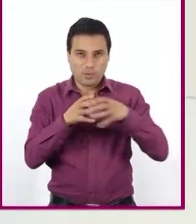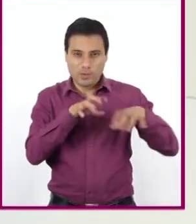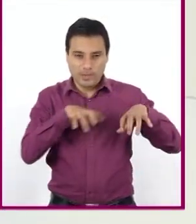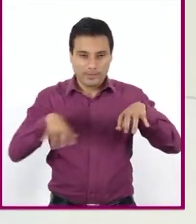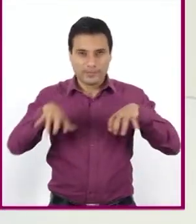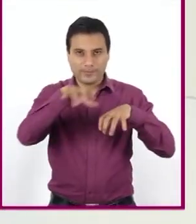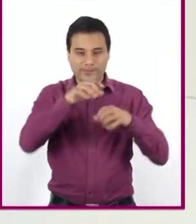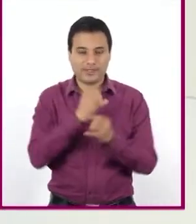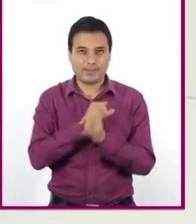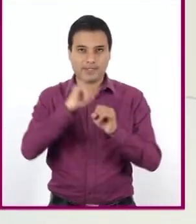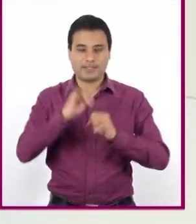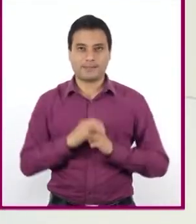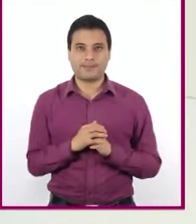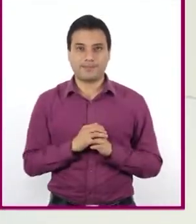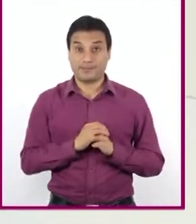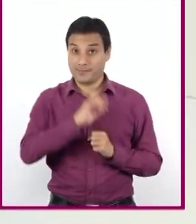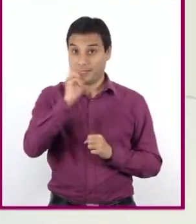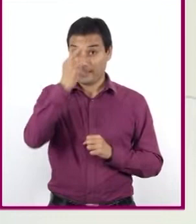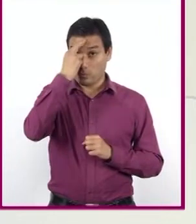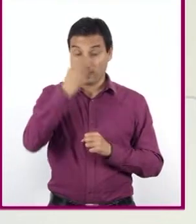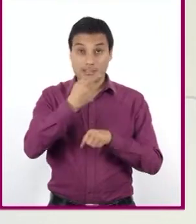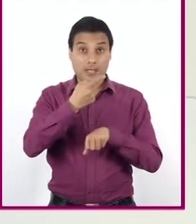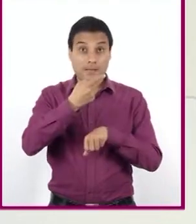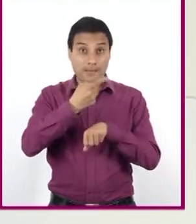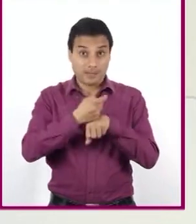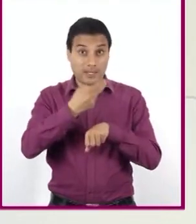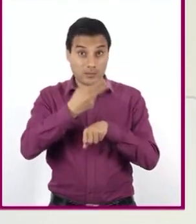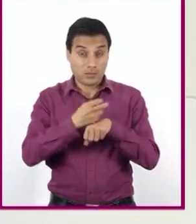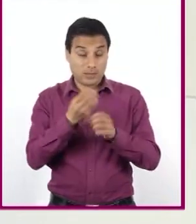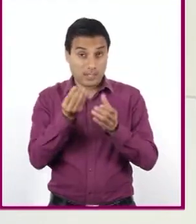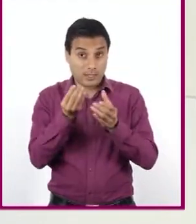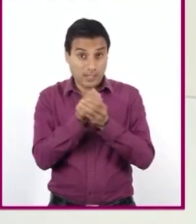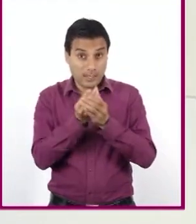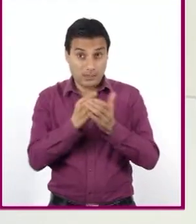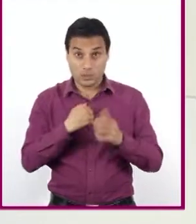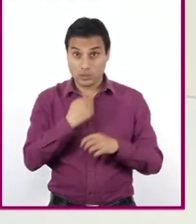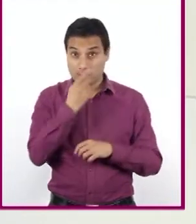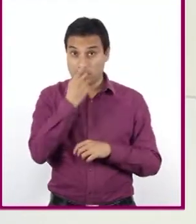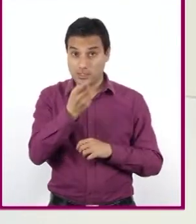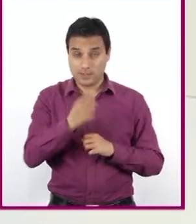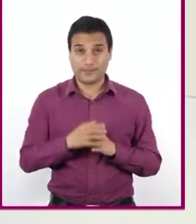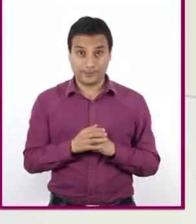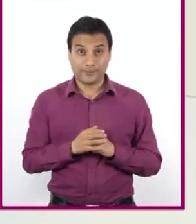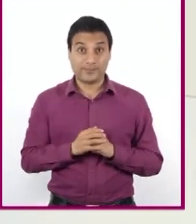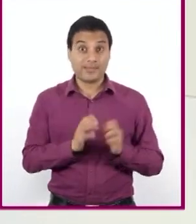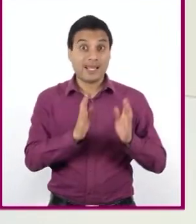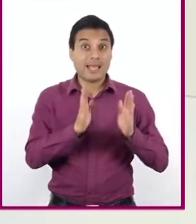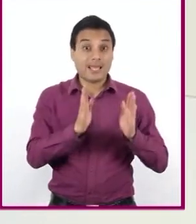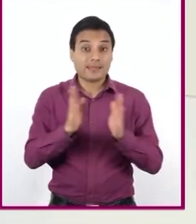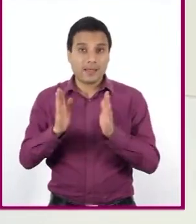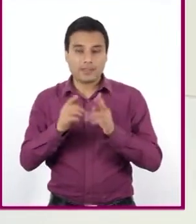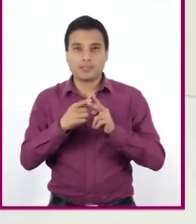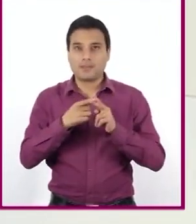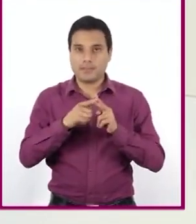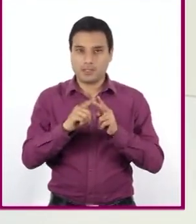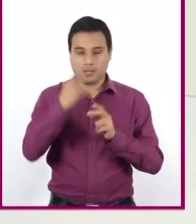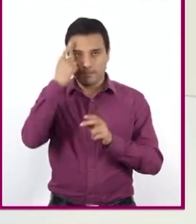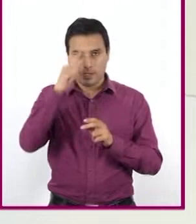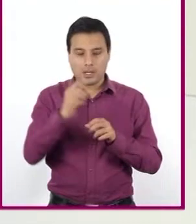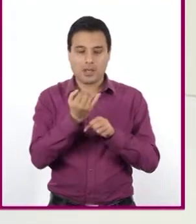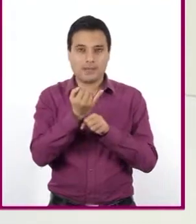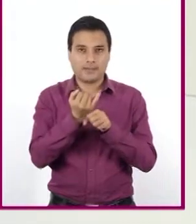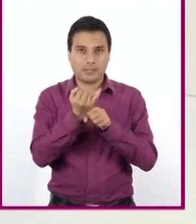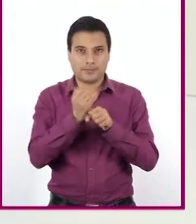Recordarán también que en la primera y segunda sesión de la semana abordaron las primeras etapas para realizar su investigación, como